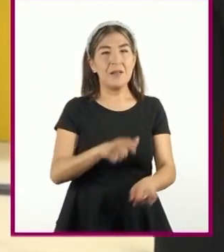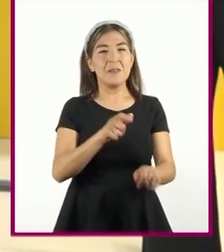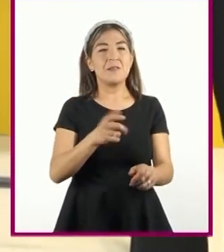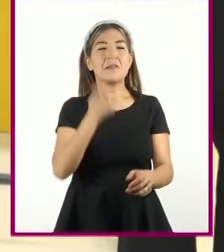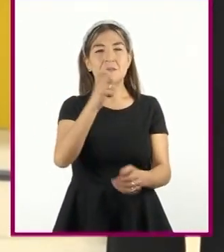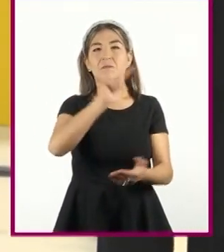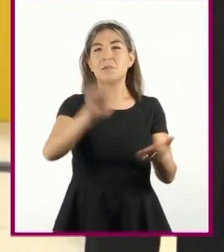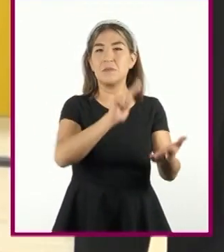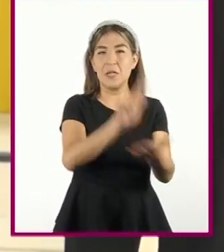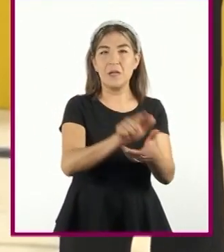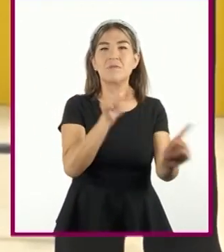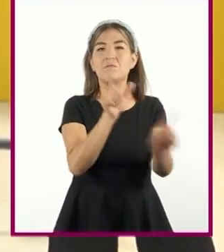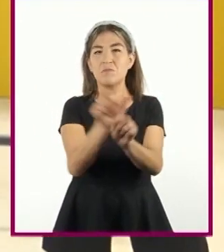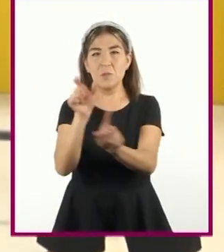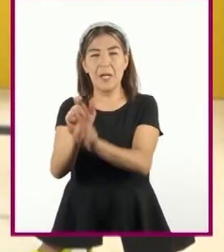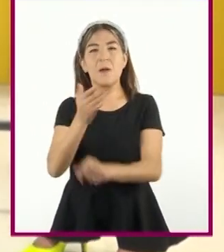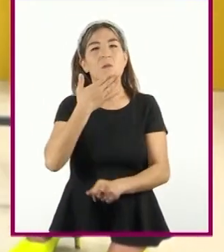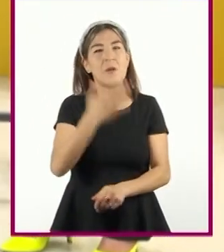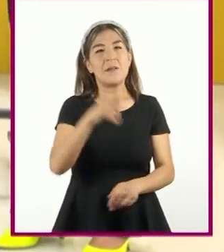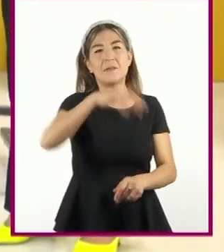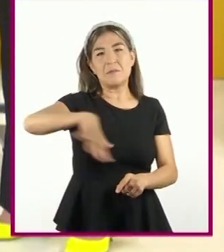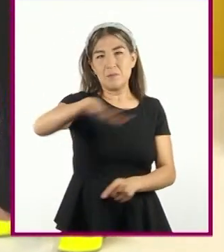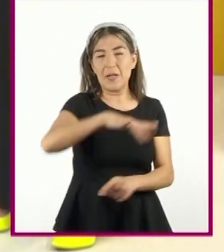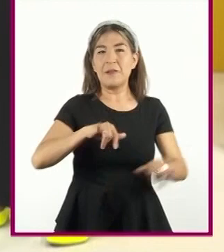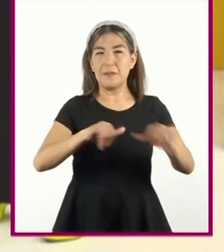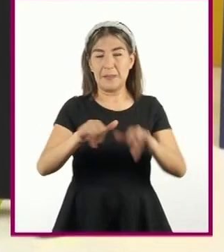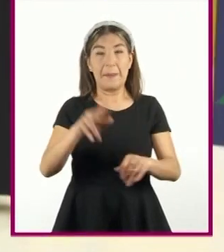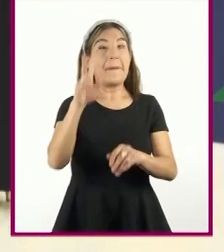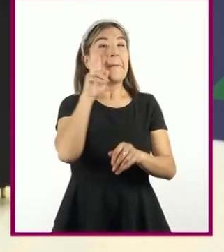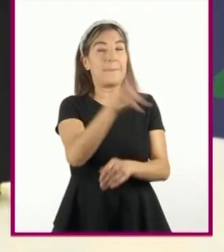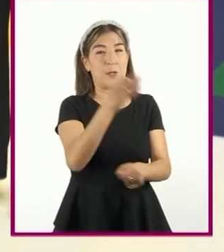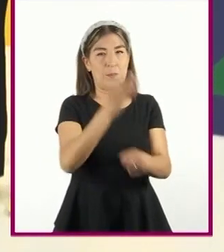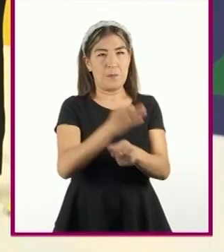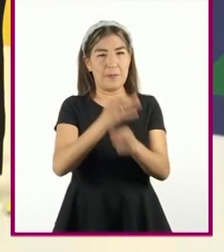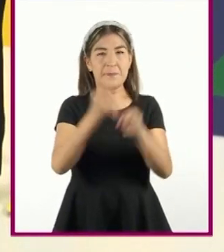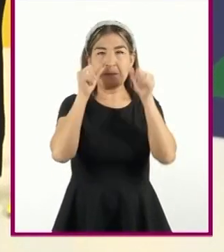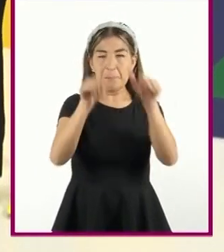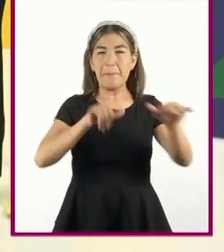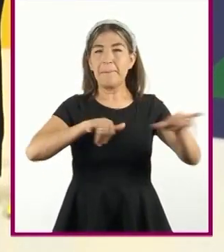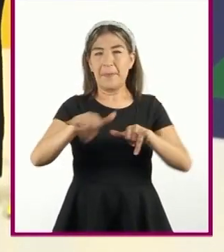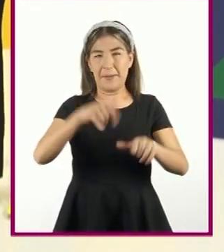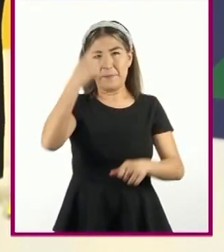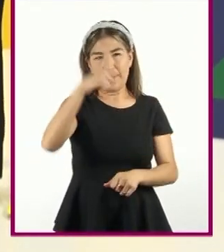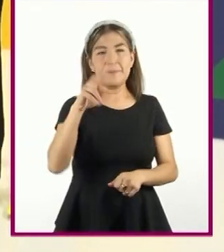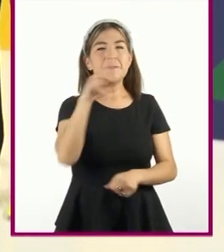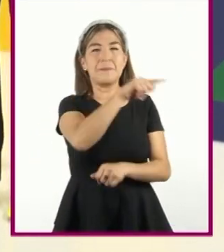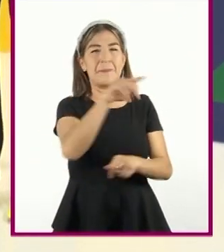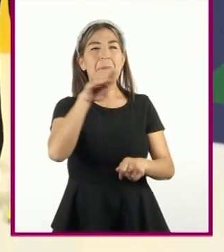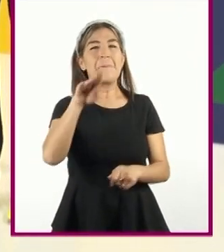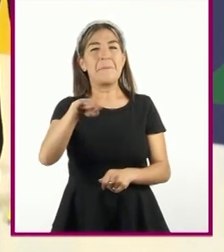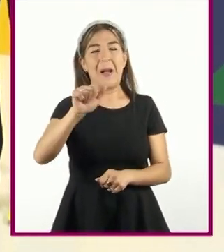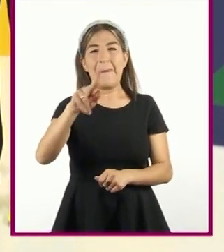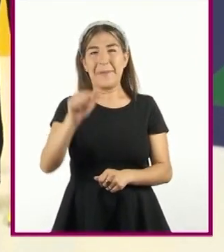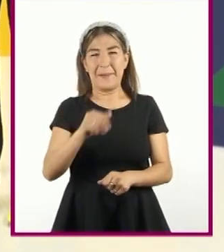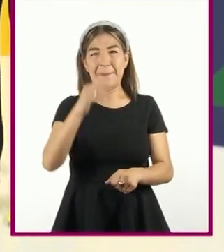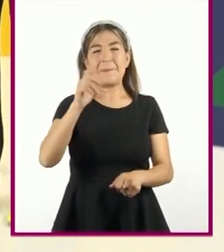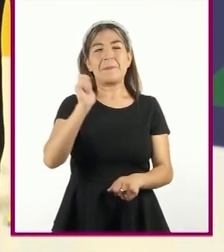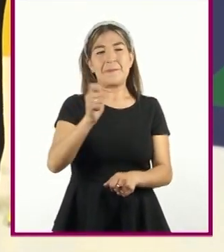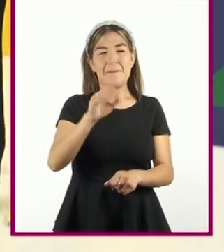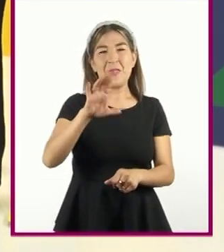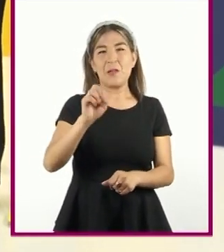adecuada a los contextos geográficos. Presten mucha atención al siguiente mapa conceptual para que recordemos